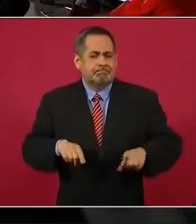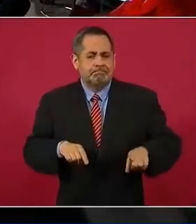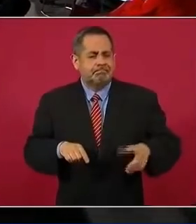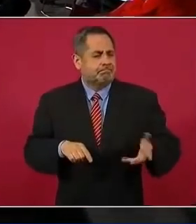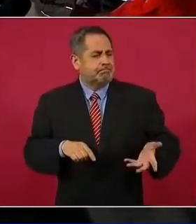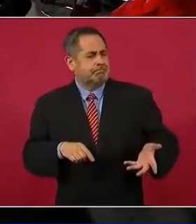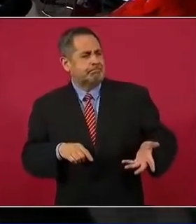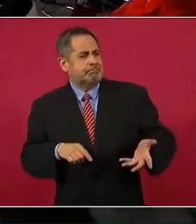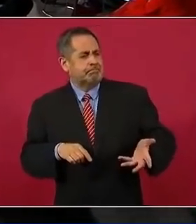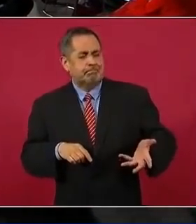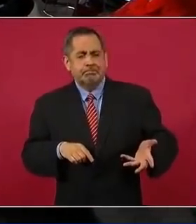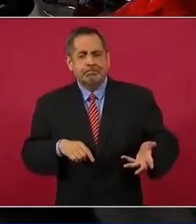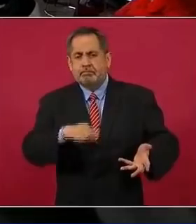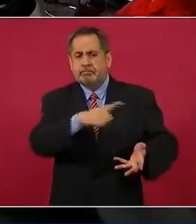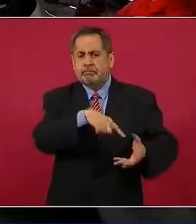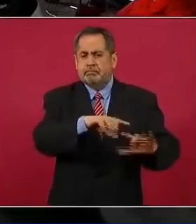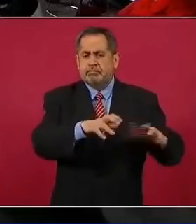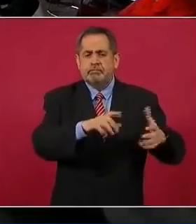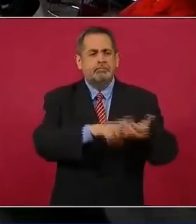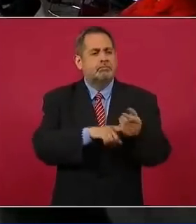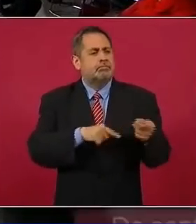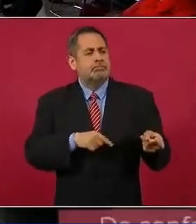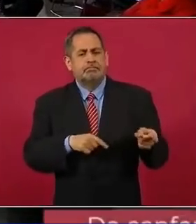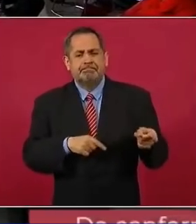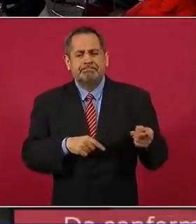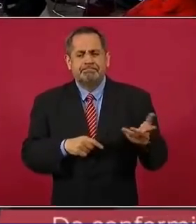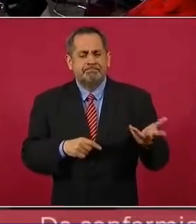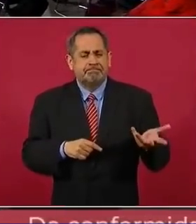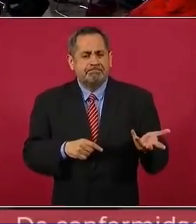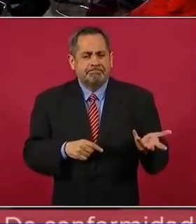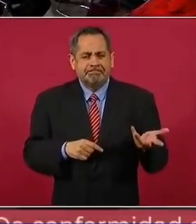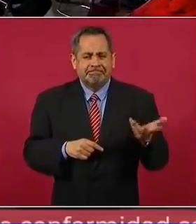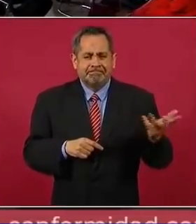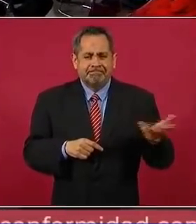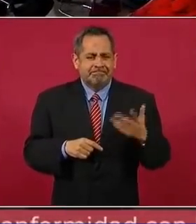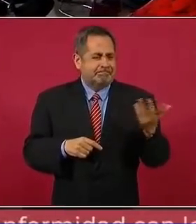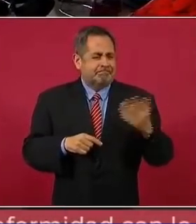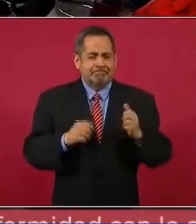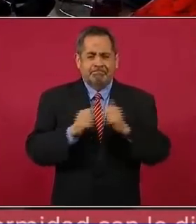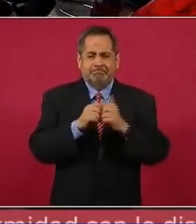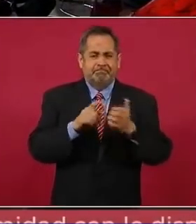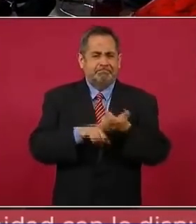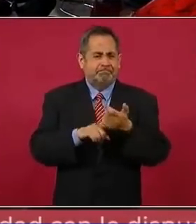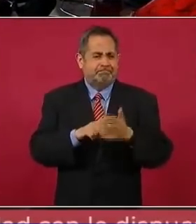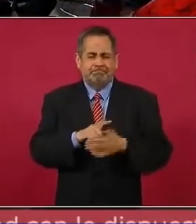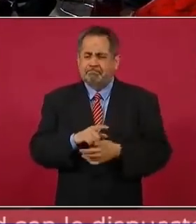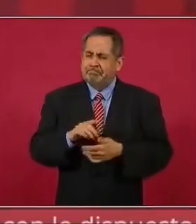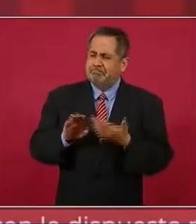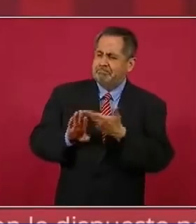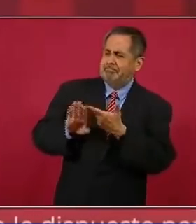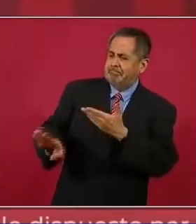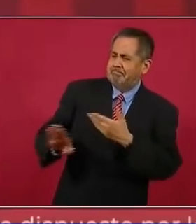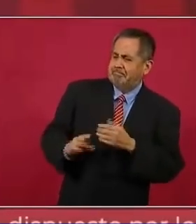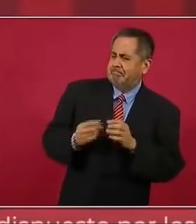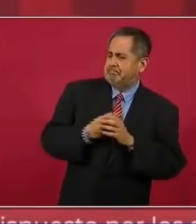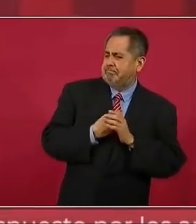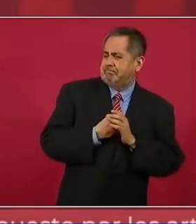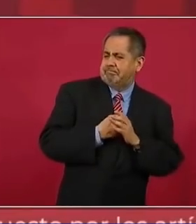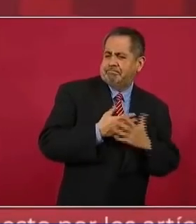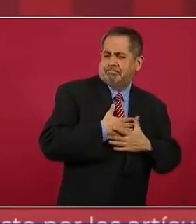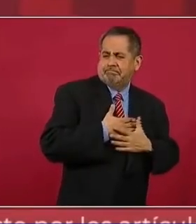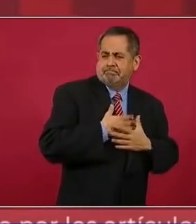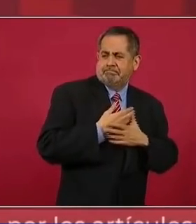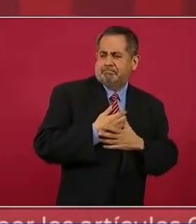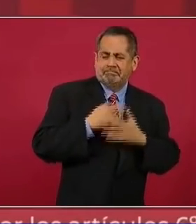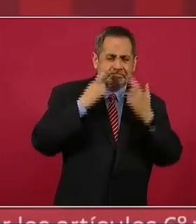y actuar de manera clasista, racista,